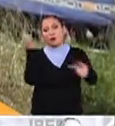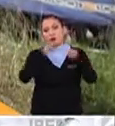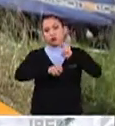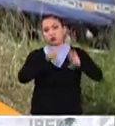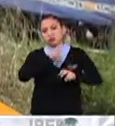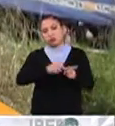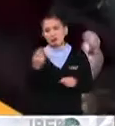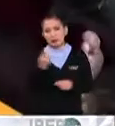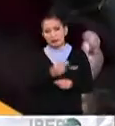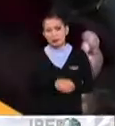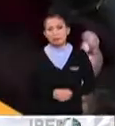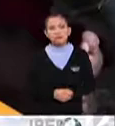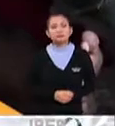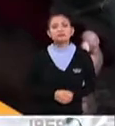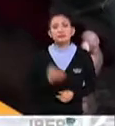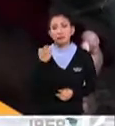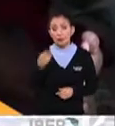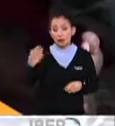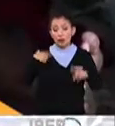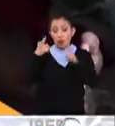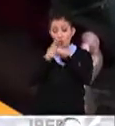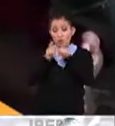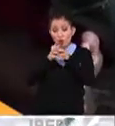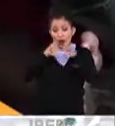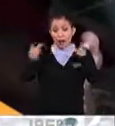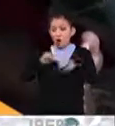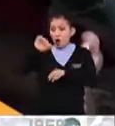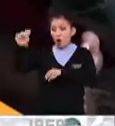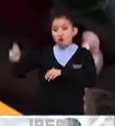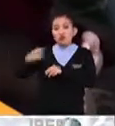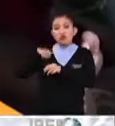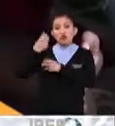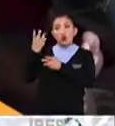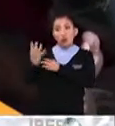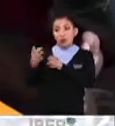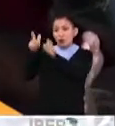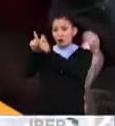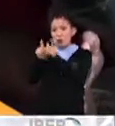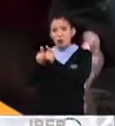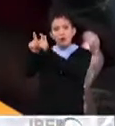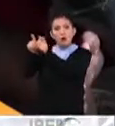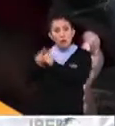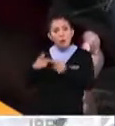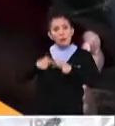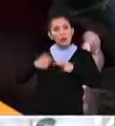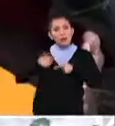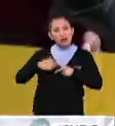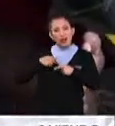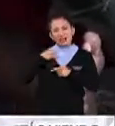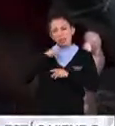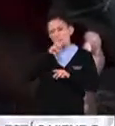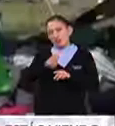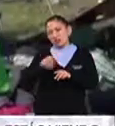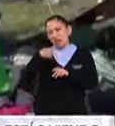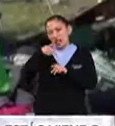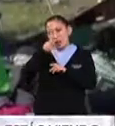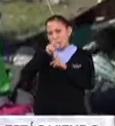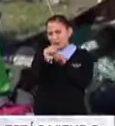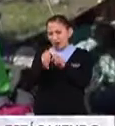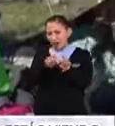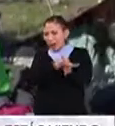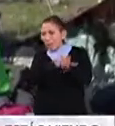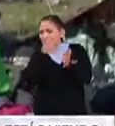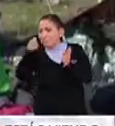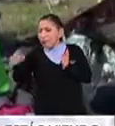vehículos necesarios. A esta gran movilización ya le siguen los pasos otros 4 grupos de migrantes. Unos 300 kilómetros